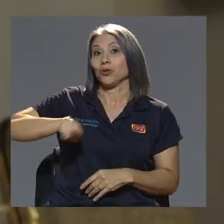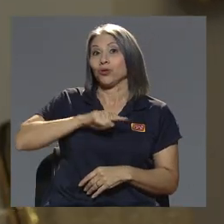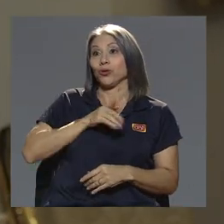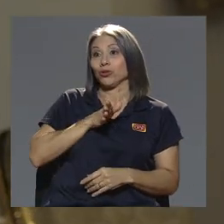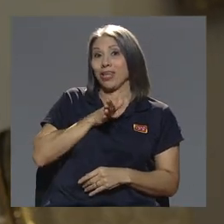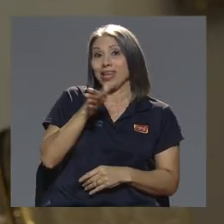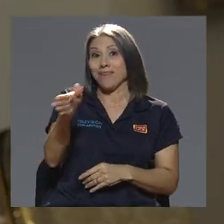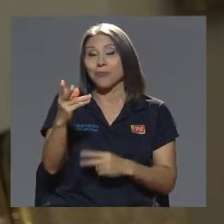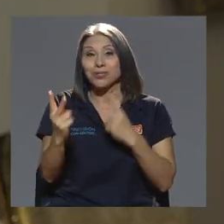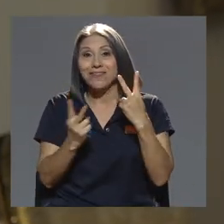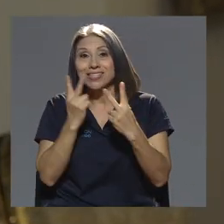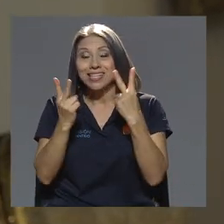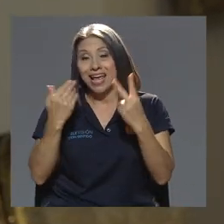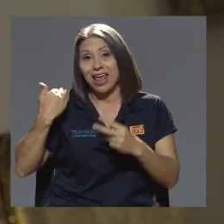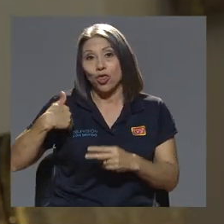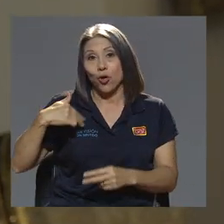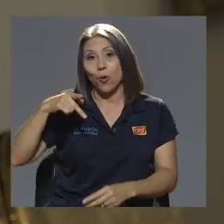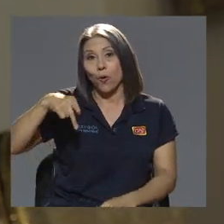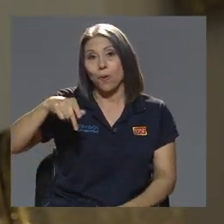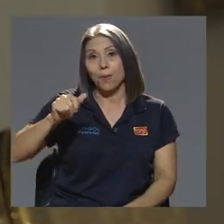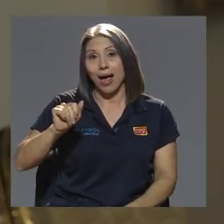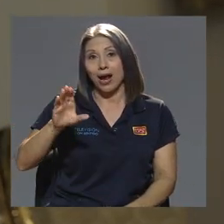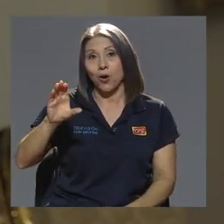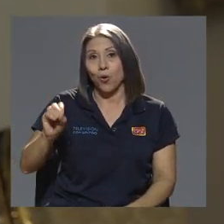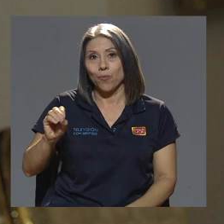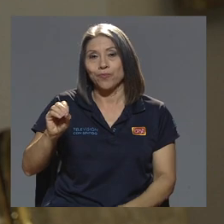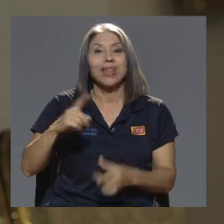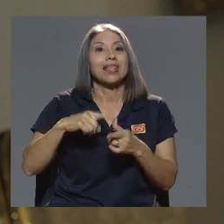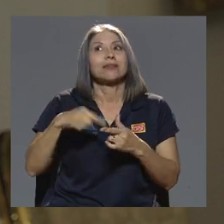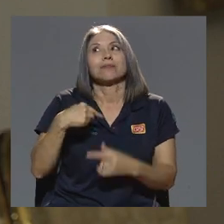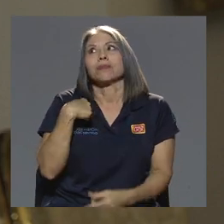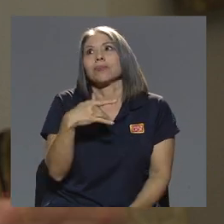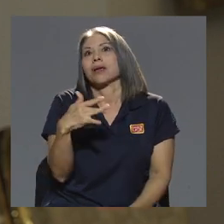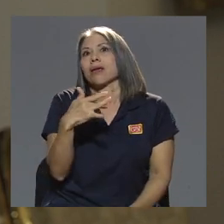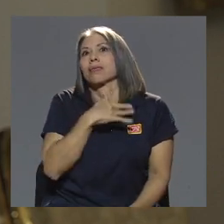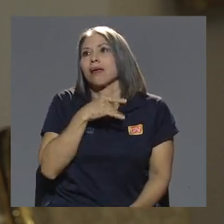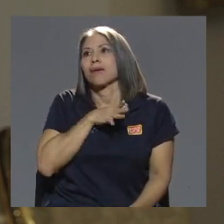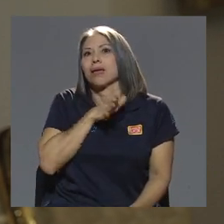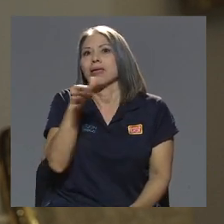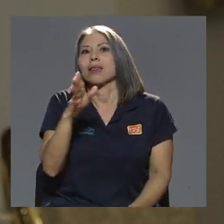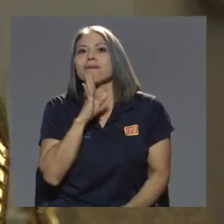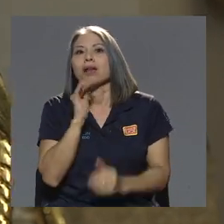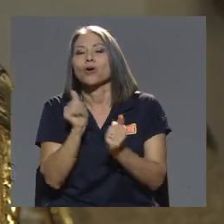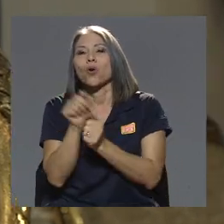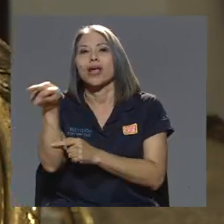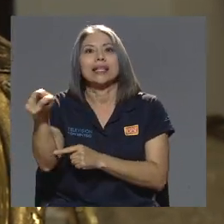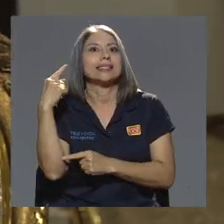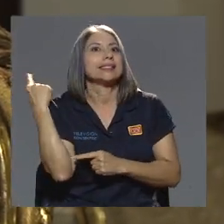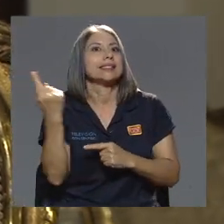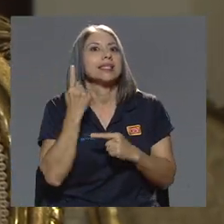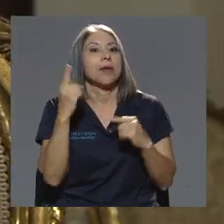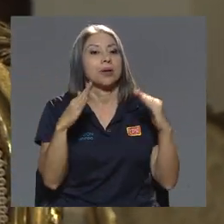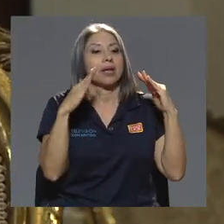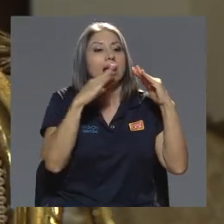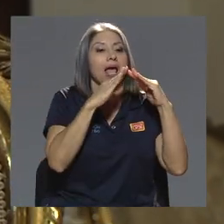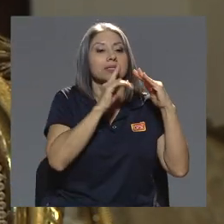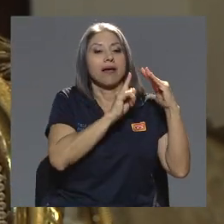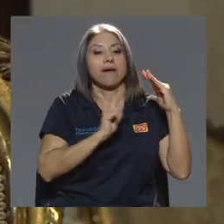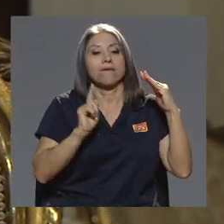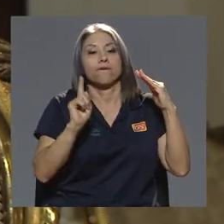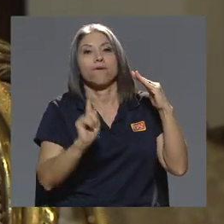Paco, y a veces yo me colaba a la casa, me encantaba ir a hablar con él. Siempre estaba en un corredor, con una taza de café y un